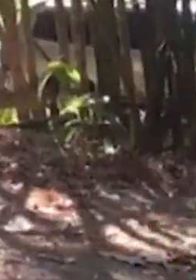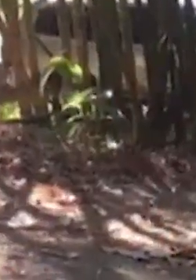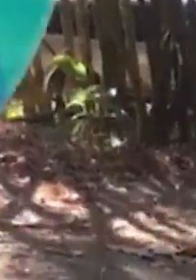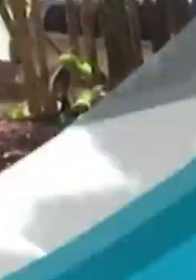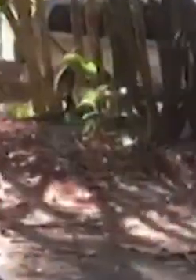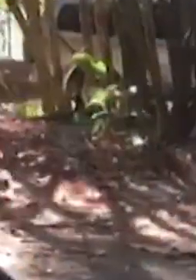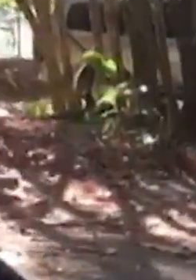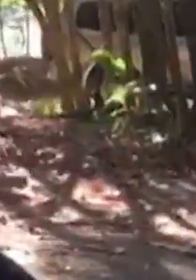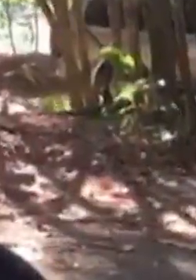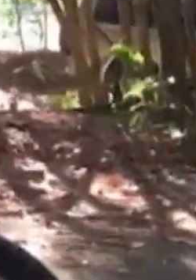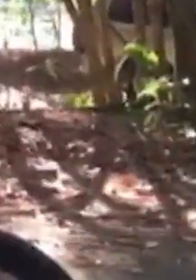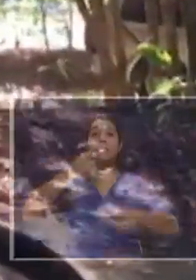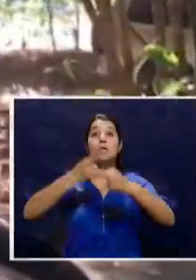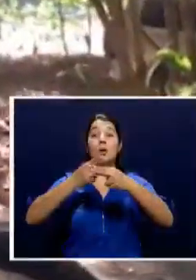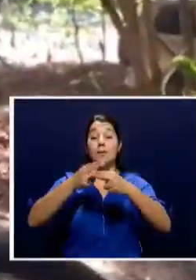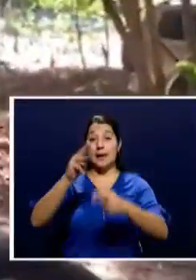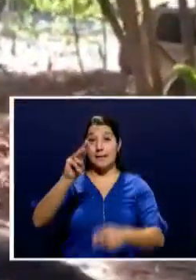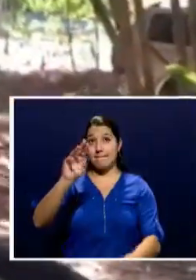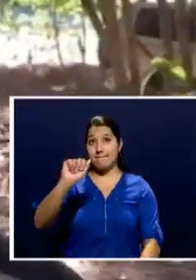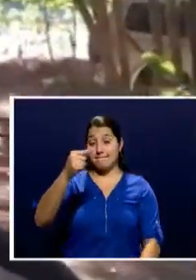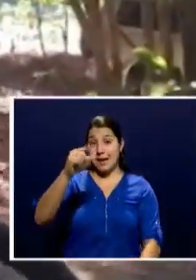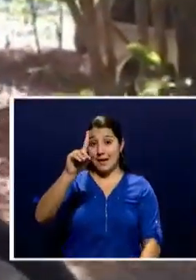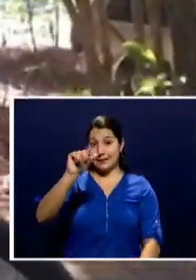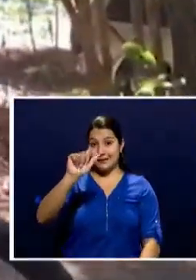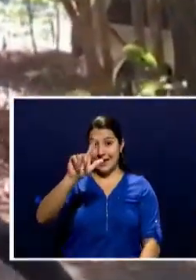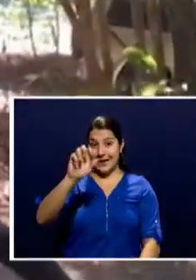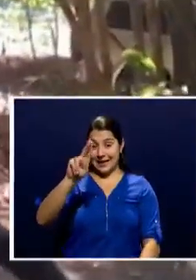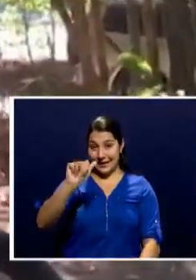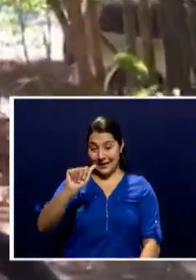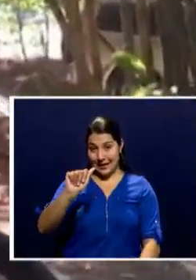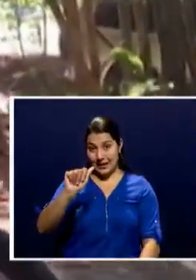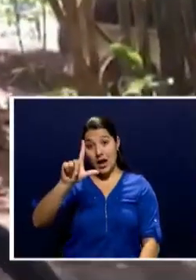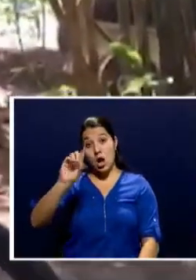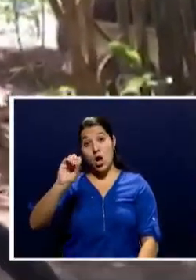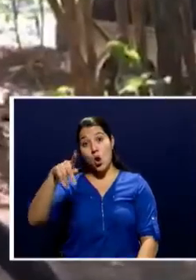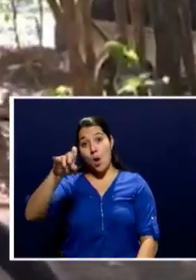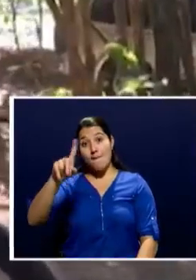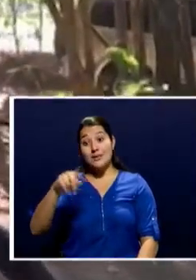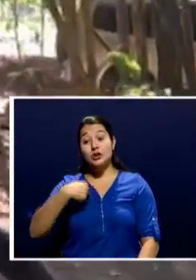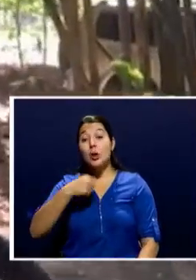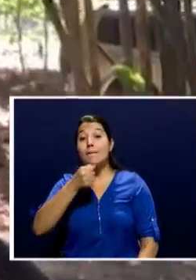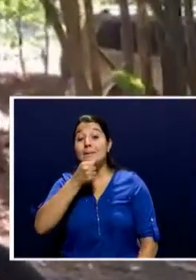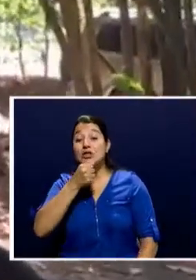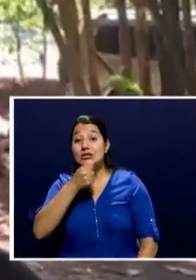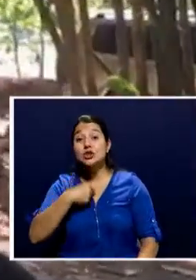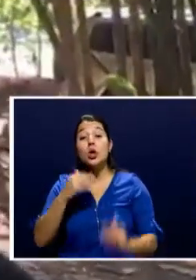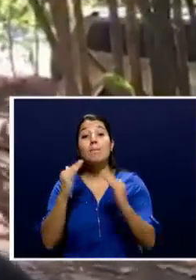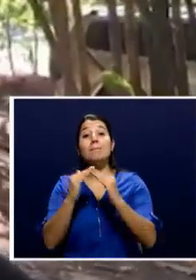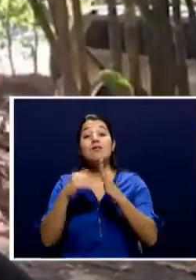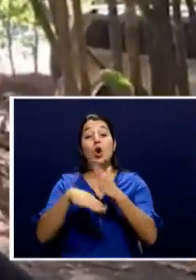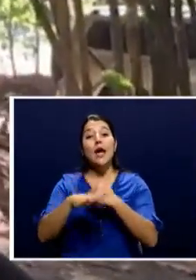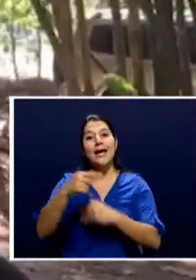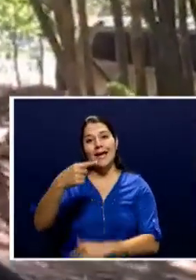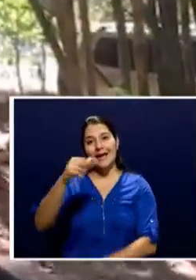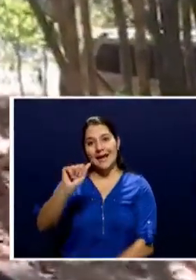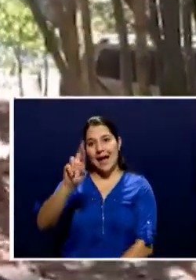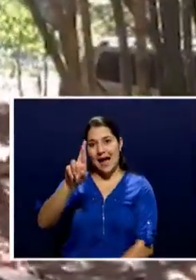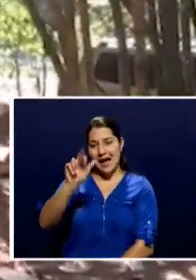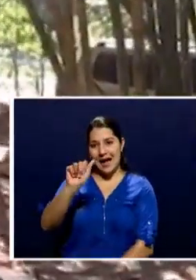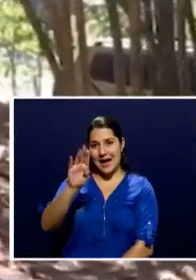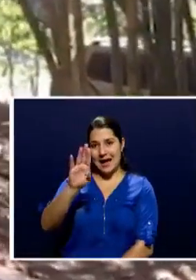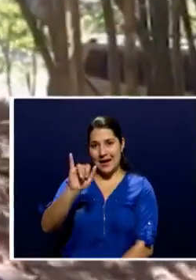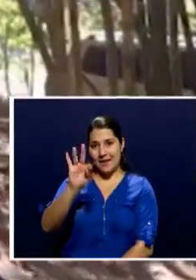Hola, mi nombre es Magdalena López, soy periodista y vivo en el cantón de Garavito. Desde el día 1 que se nos informó